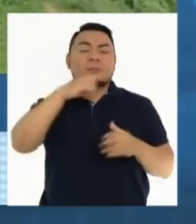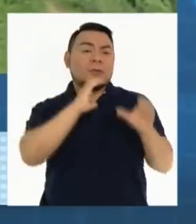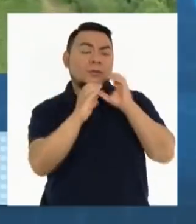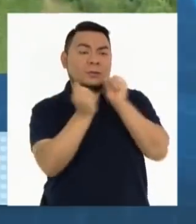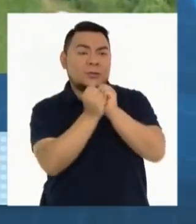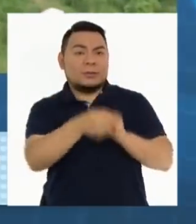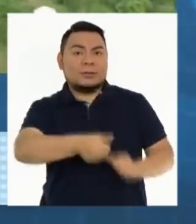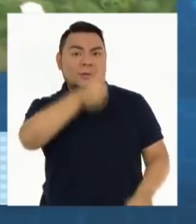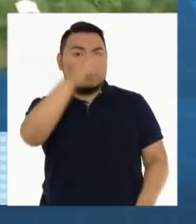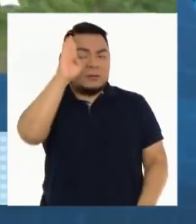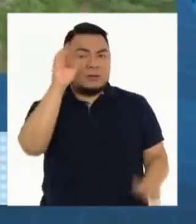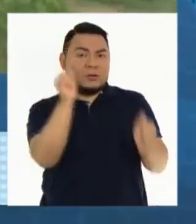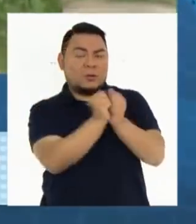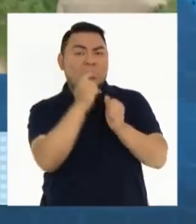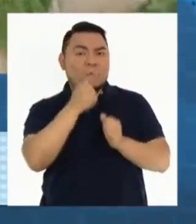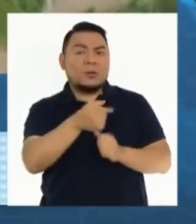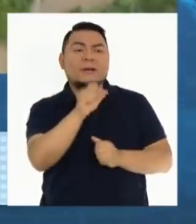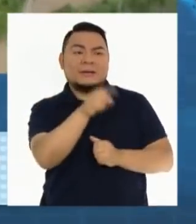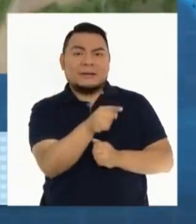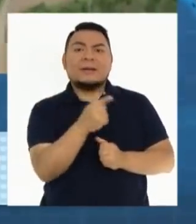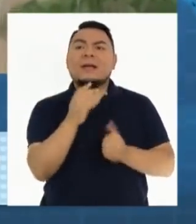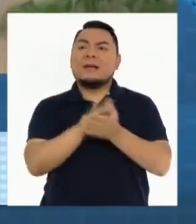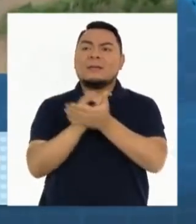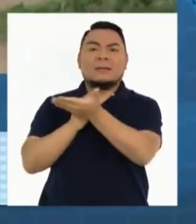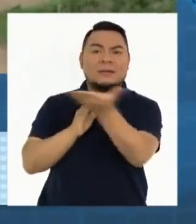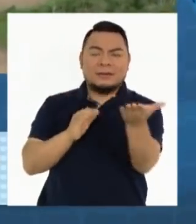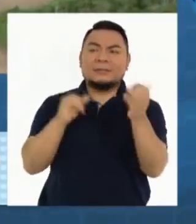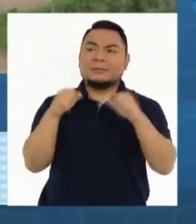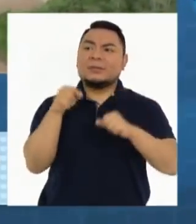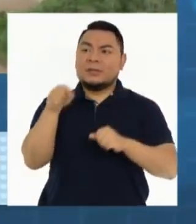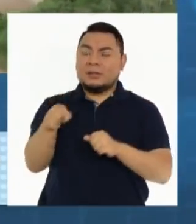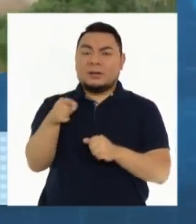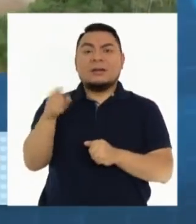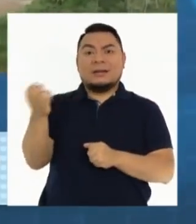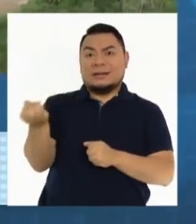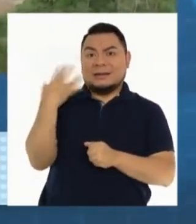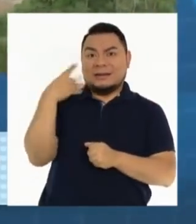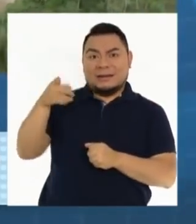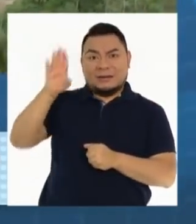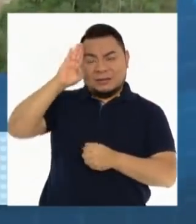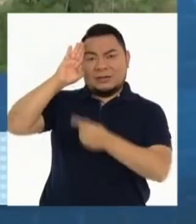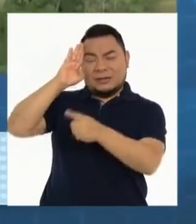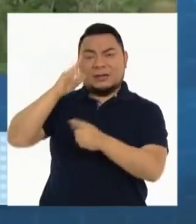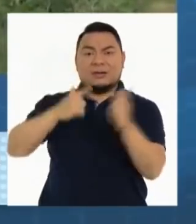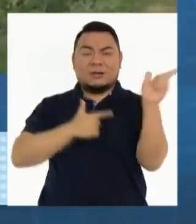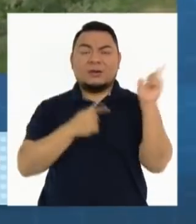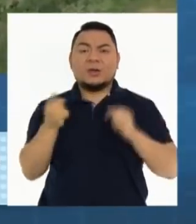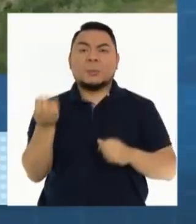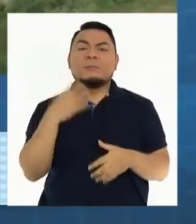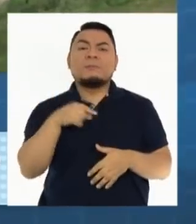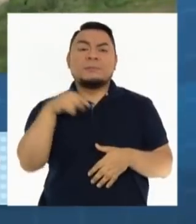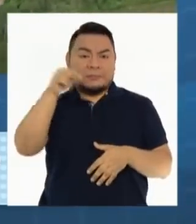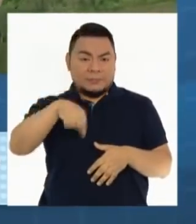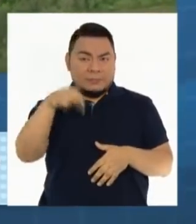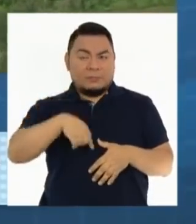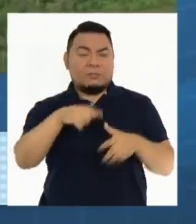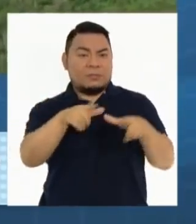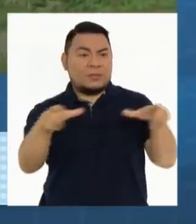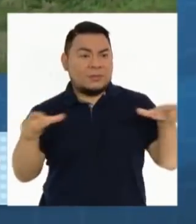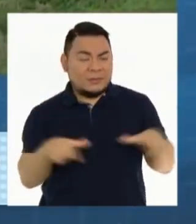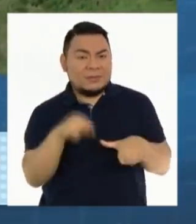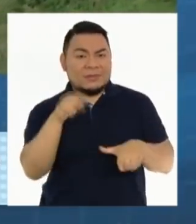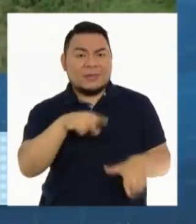conversando con el jefe del Comando Conjunto de las Fuerzas Armadas, Paola, amigos televidentes. Como bien ha señalado el general Astudillo, de aquí, de este fuerte